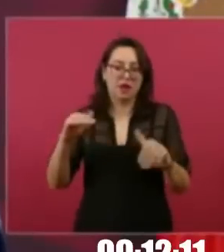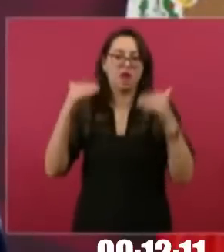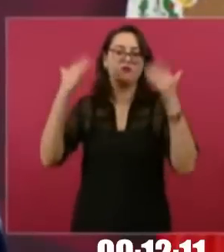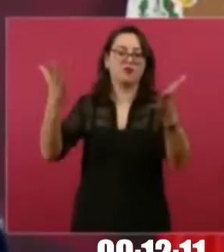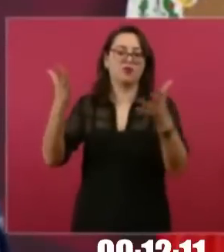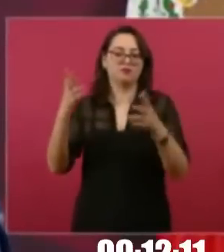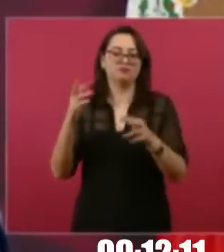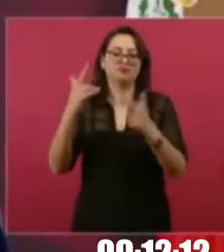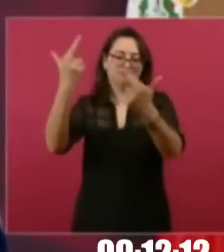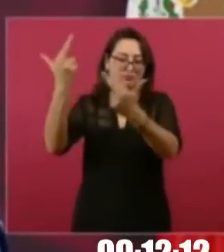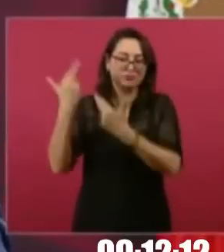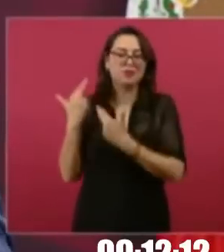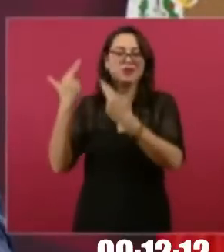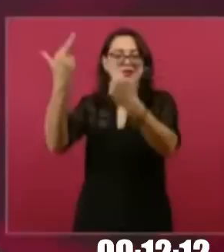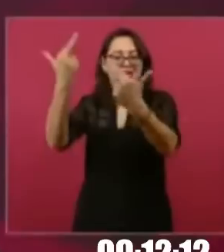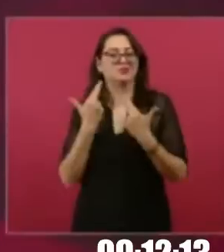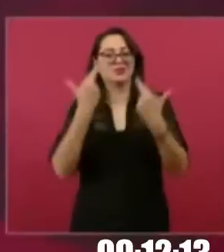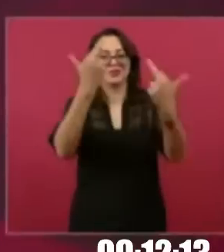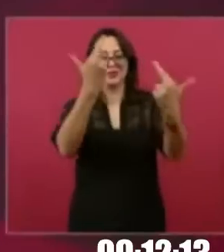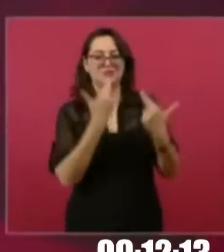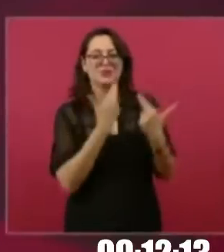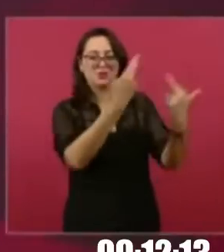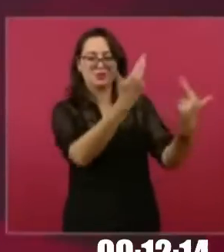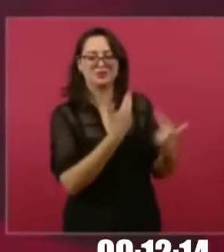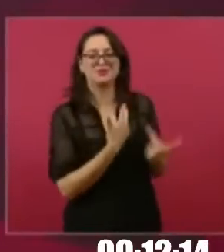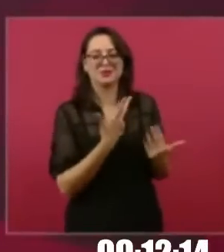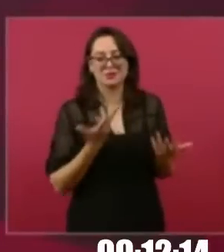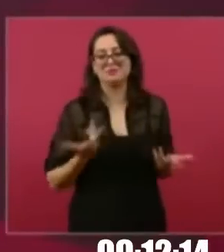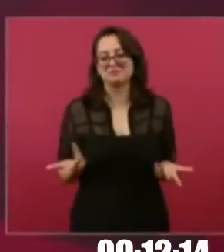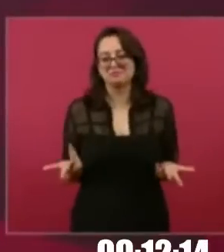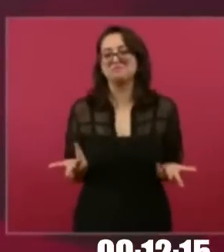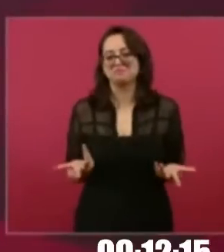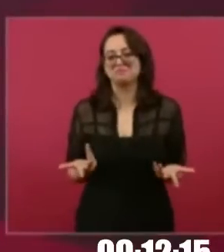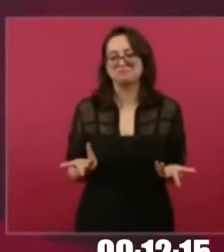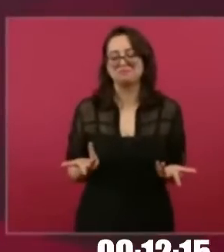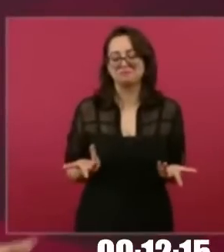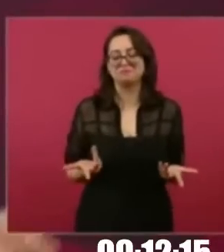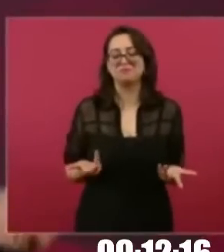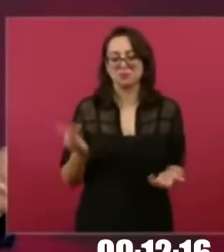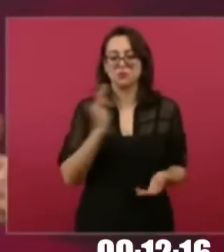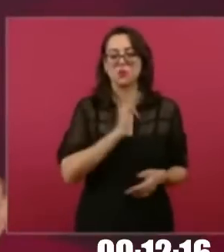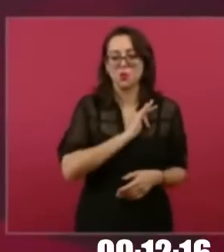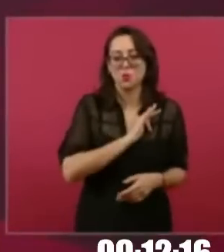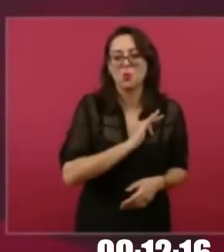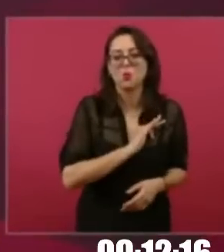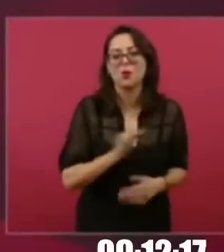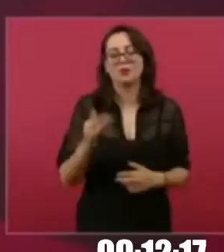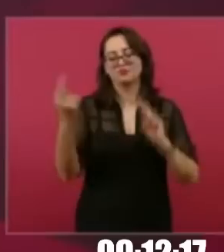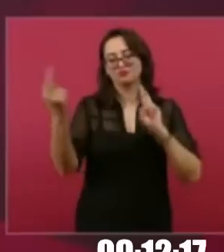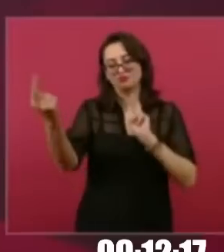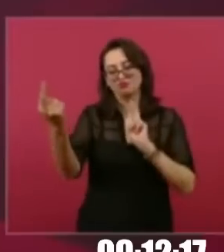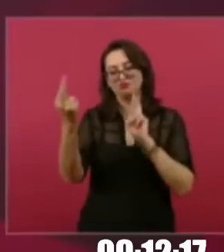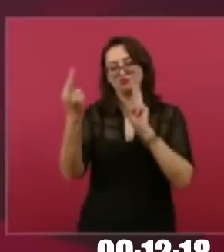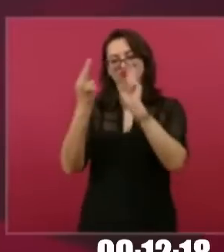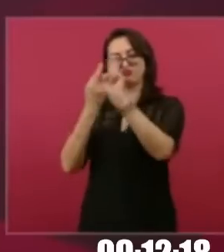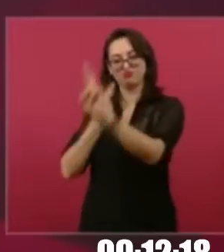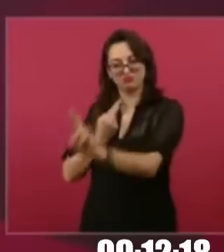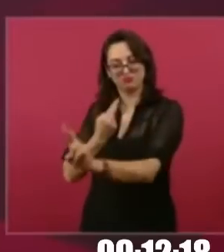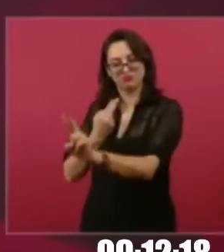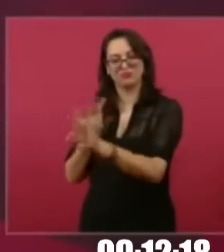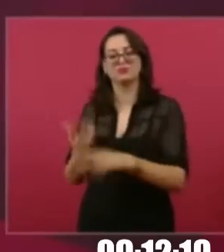todos como ha sucedido vamos a hacer respetados y respetables